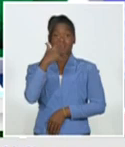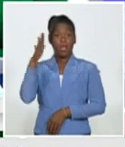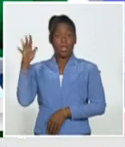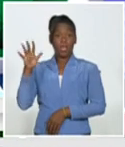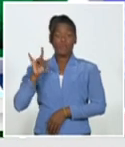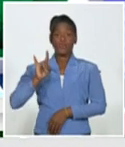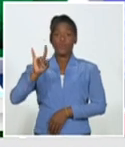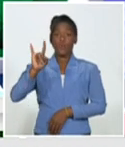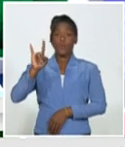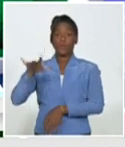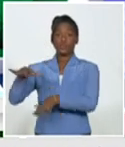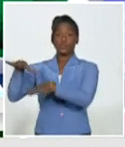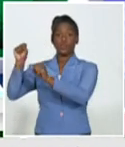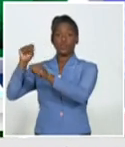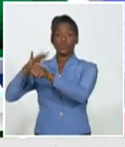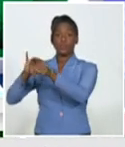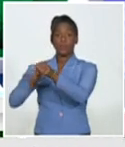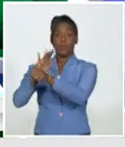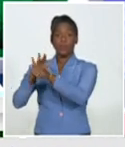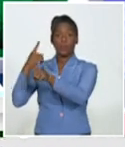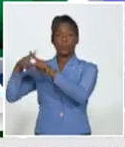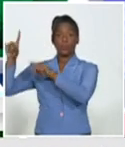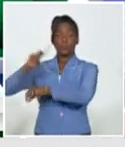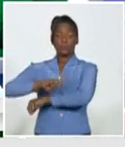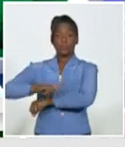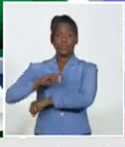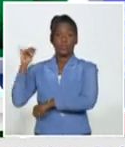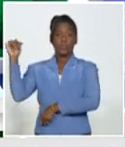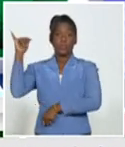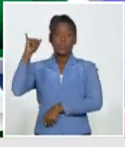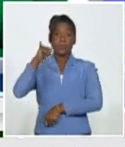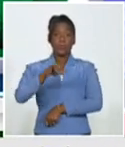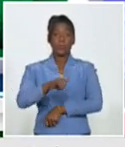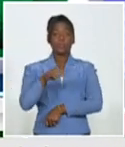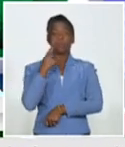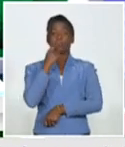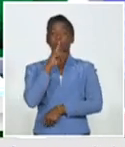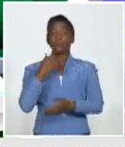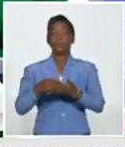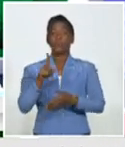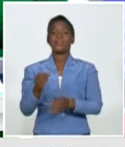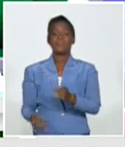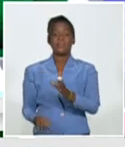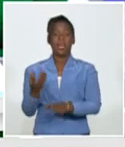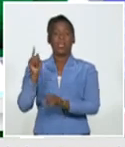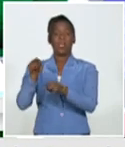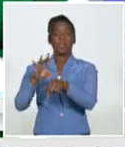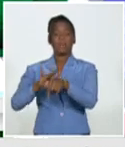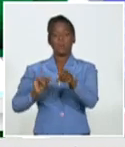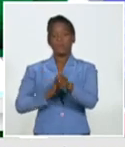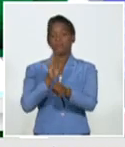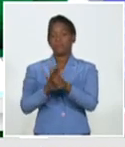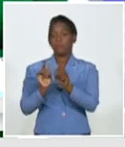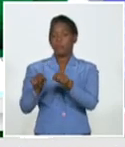el 1,1%. Y como también decimos, sin fuente